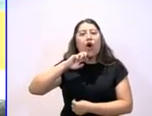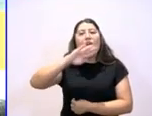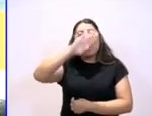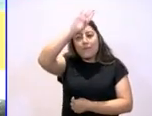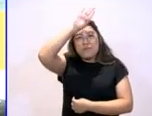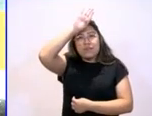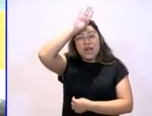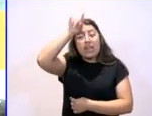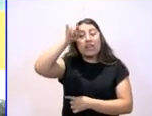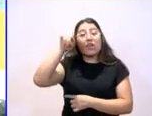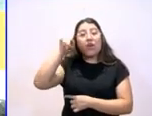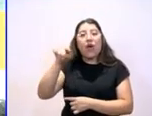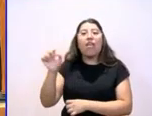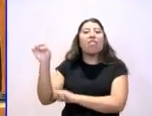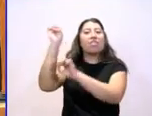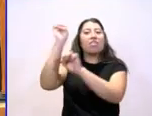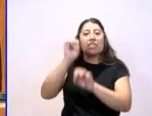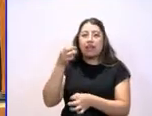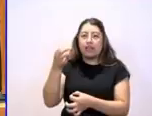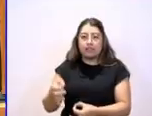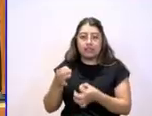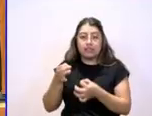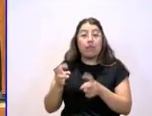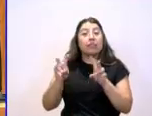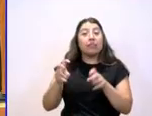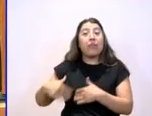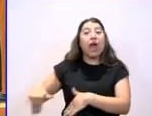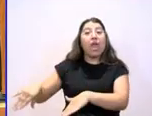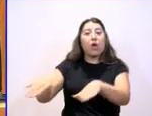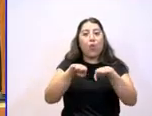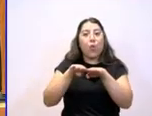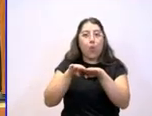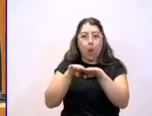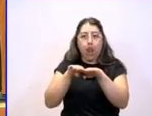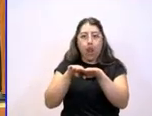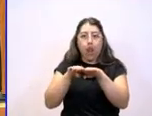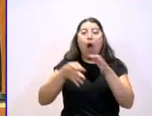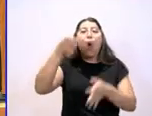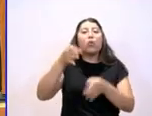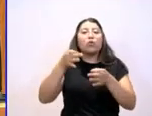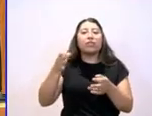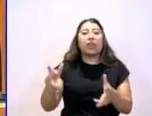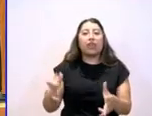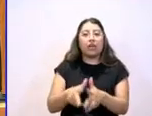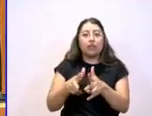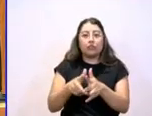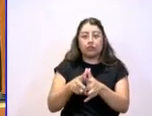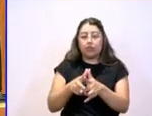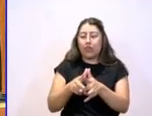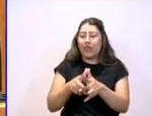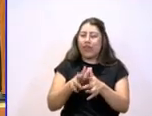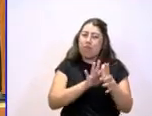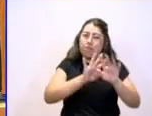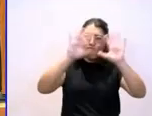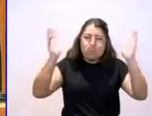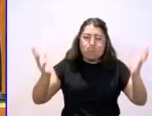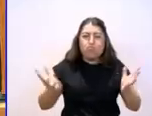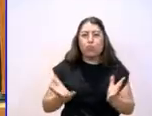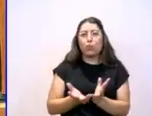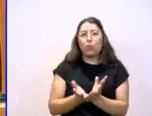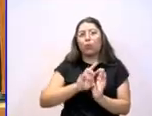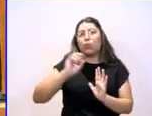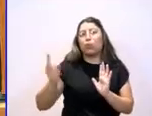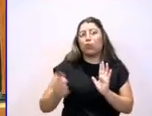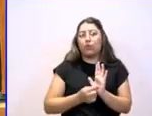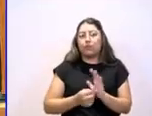bien defender. Y uno de ellos, desde luego, era la igualdad, la equidad y la justicia social a lo ancho y largo del